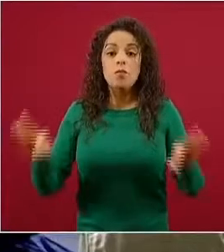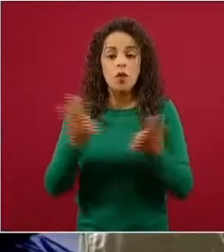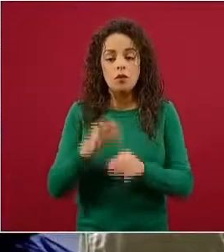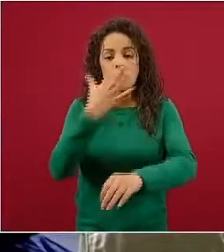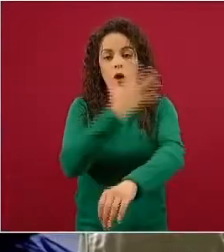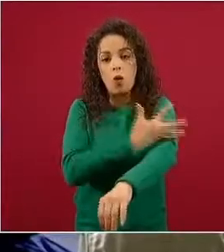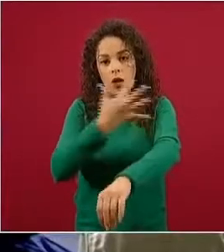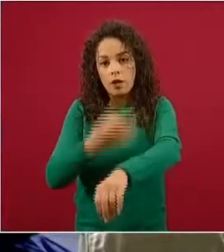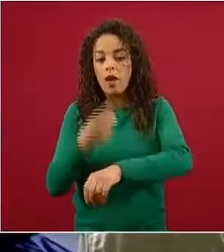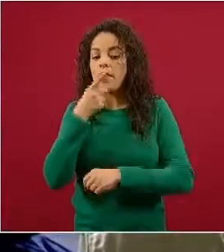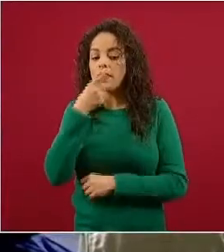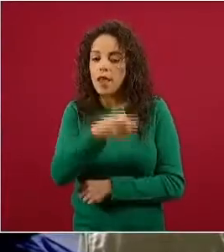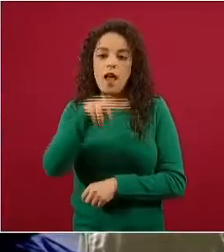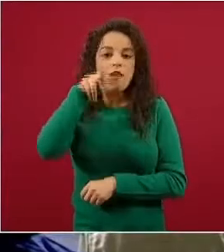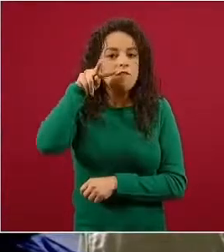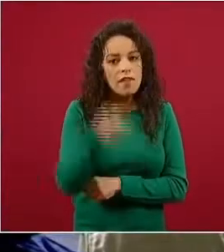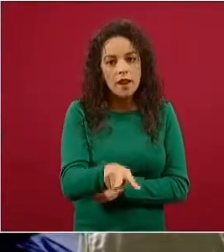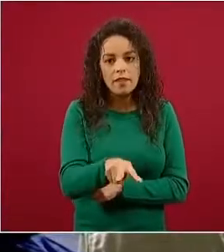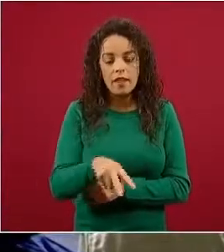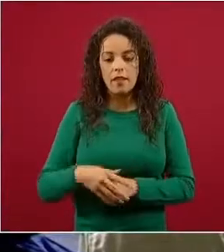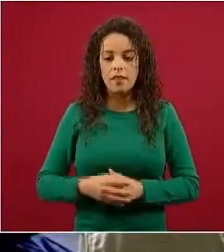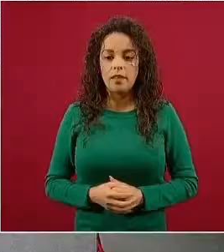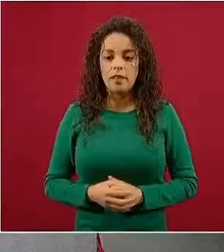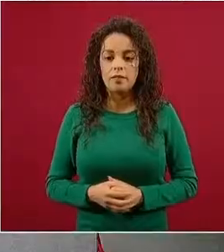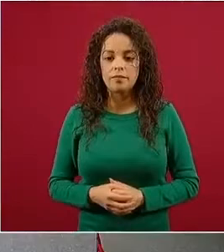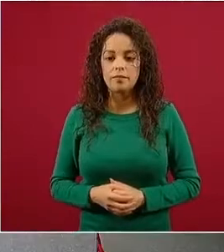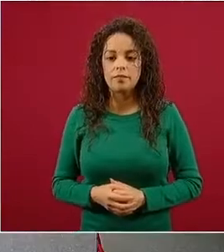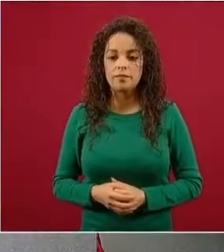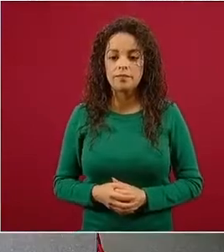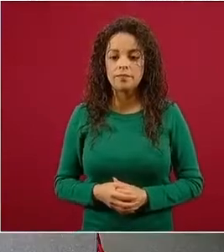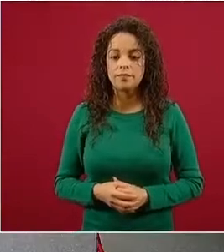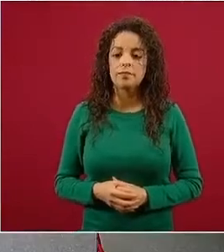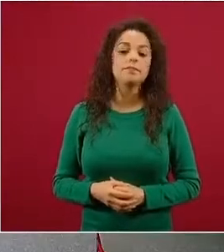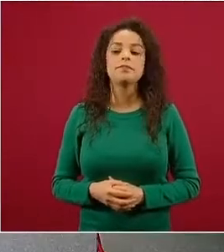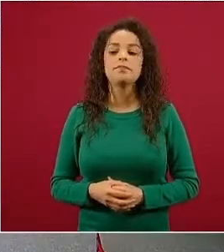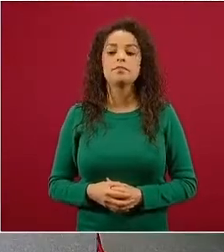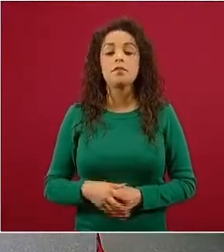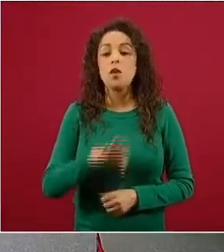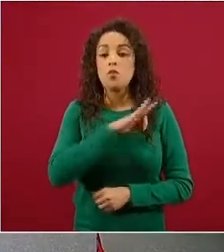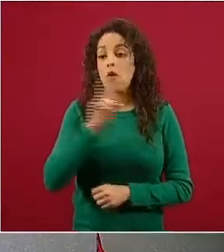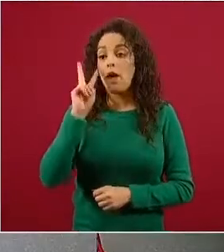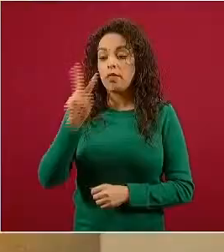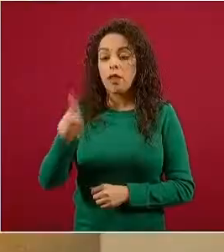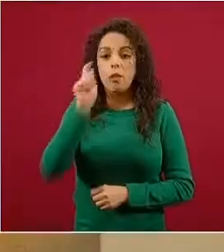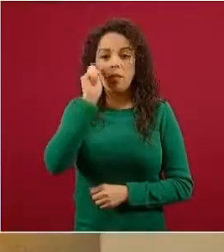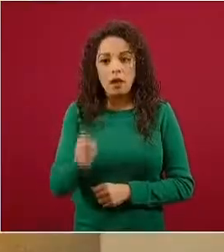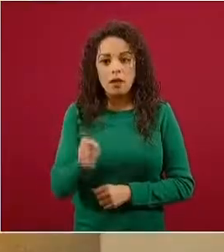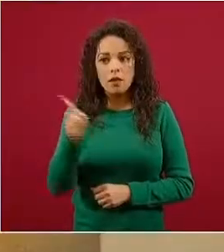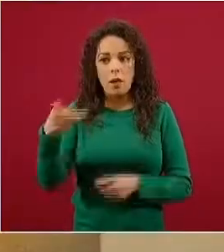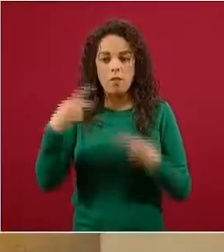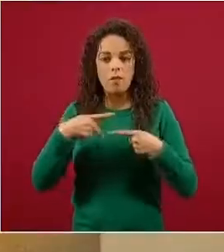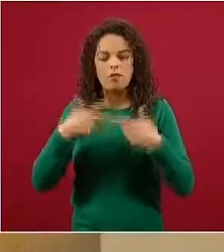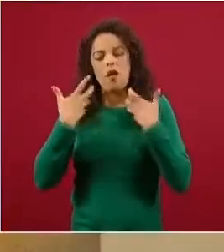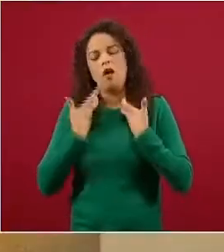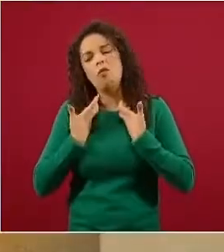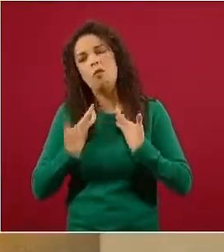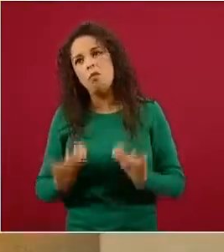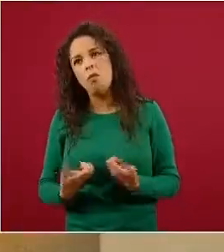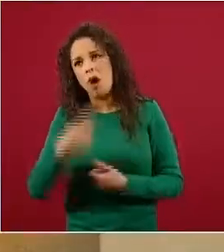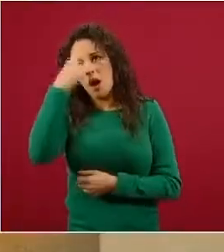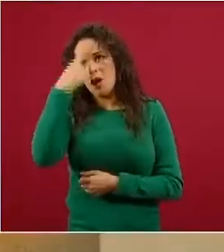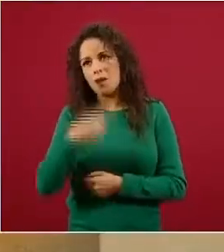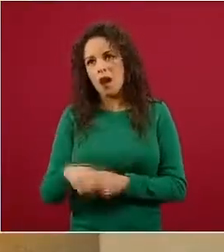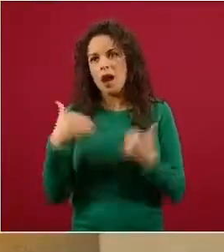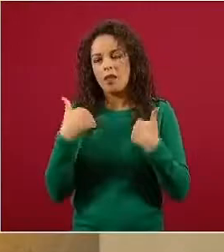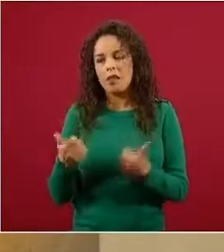población, y específicamente la pandemia y el confinamiento aumentó este riesgo, pero es